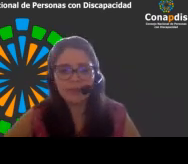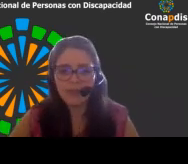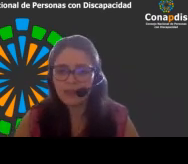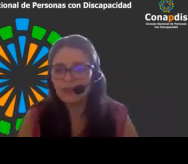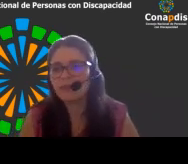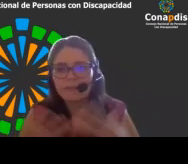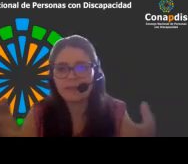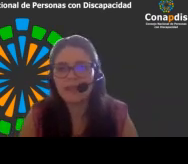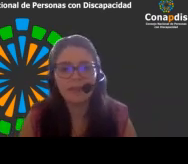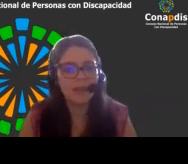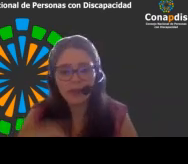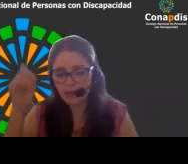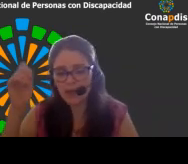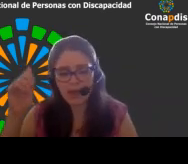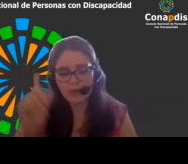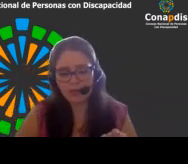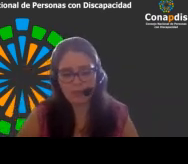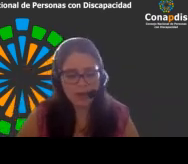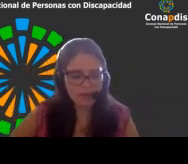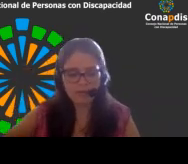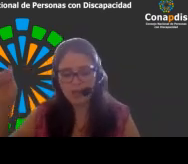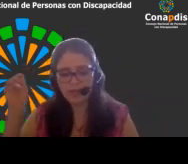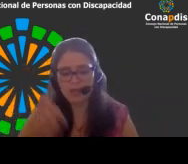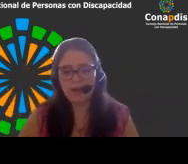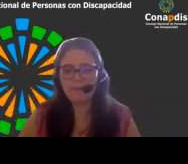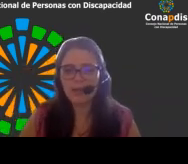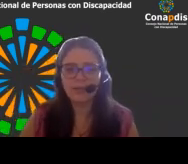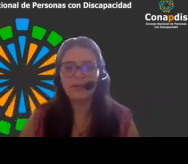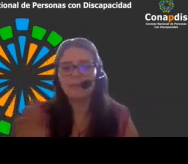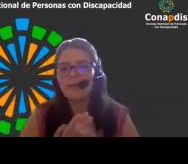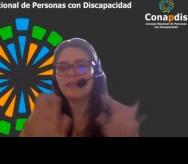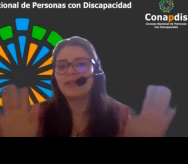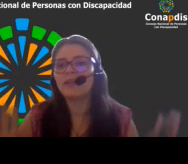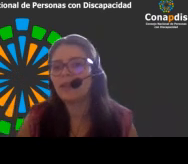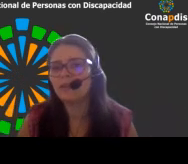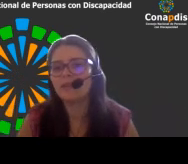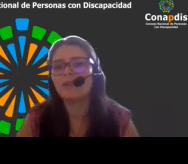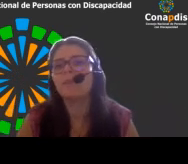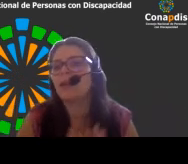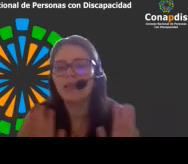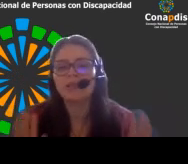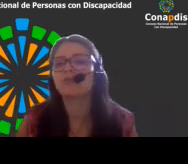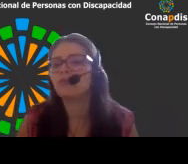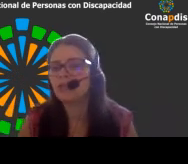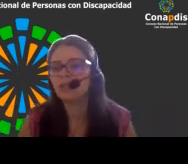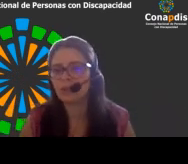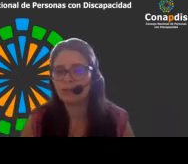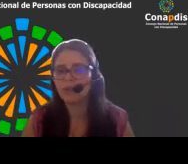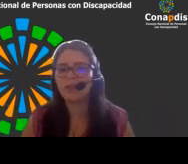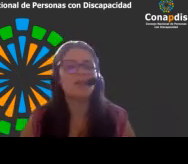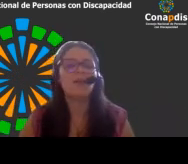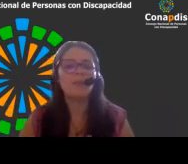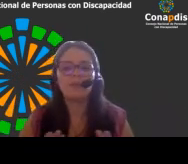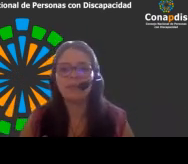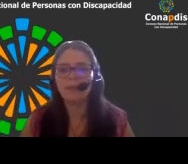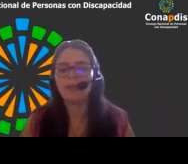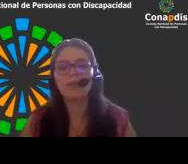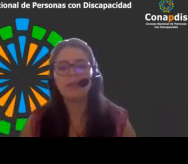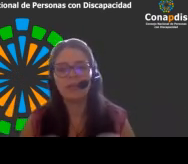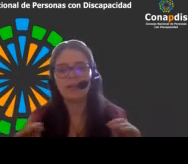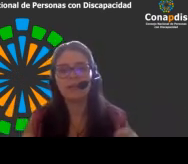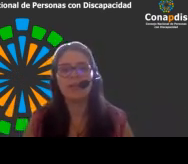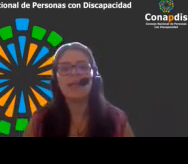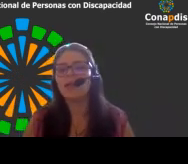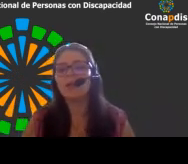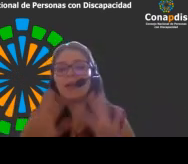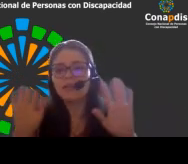verdad ella tiene de su mano tiene la plata va y se sienta y para ella sos un chineo debemos